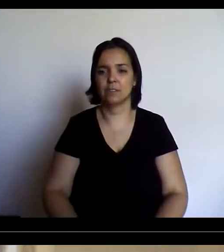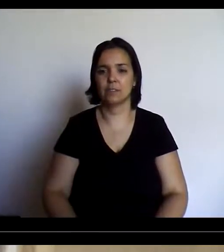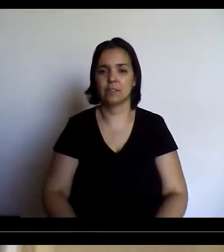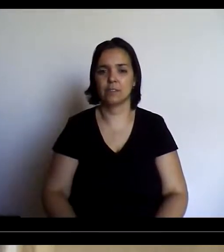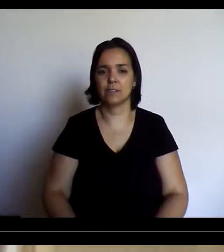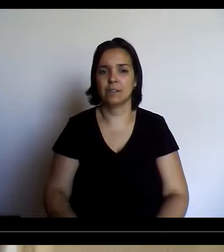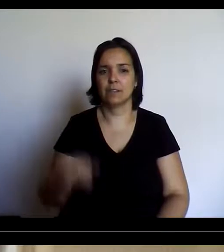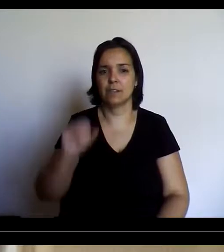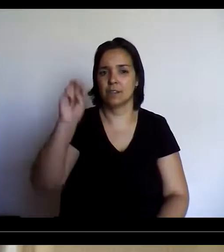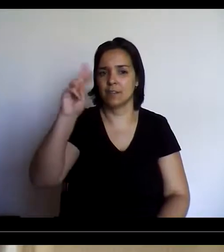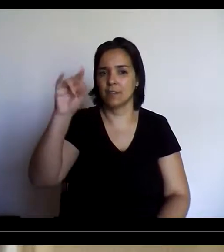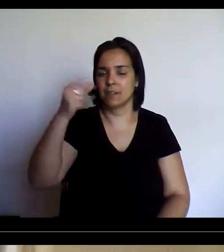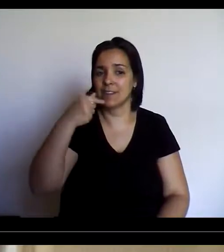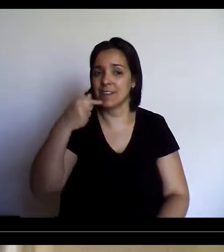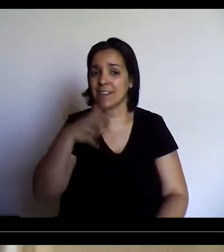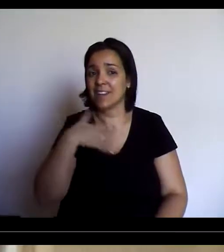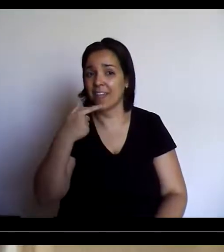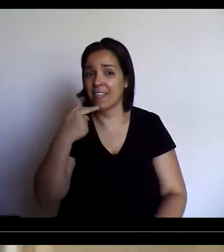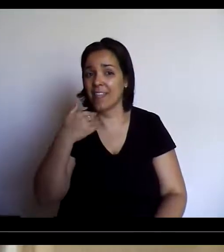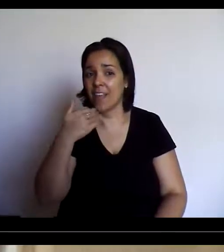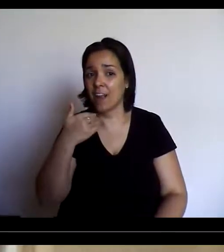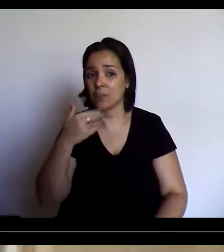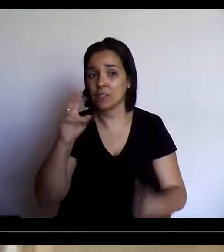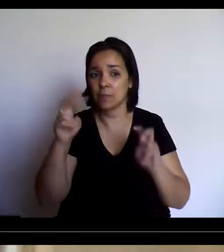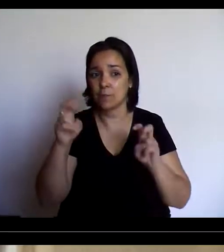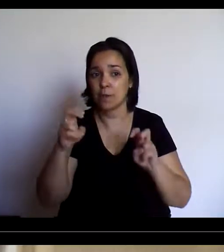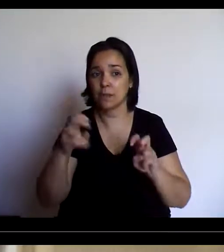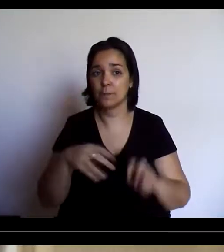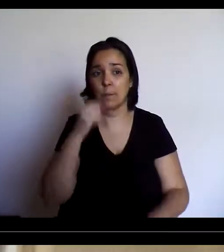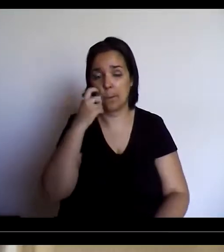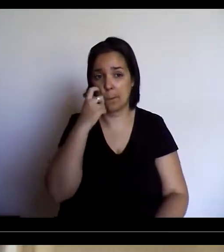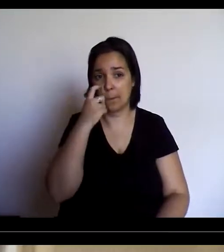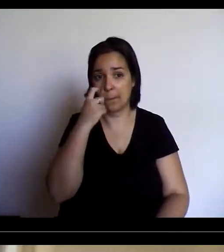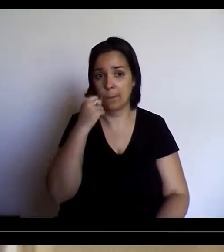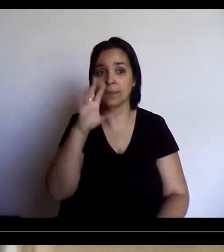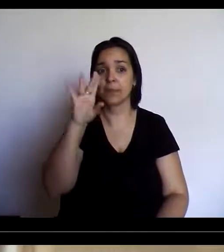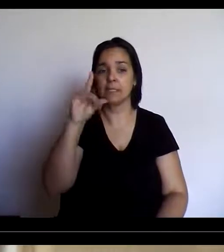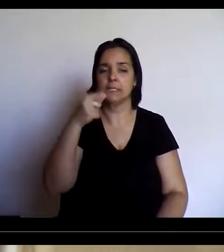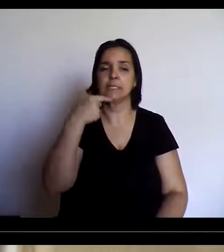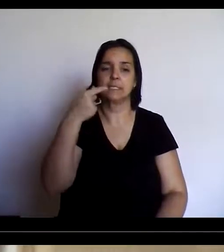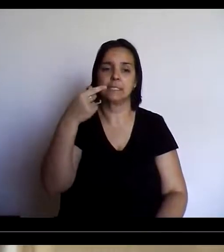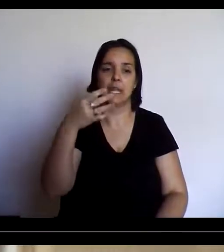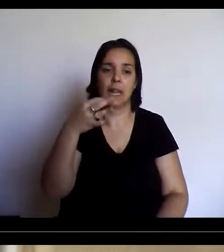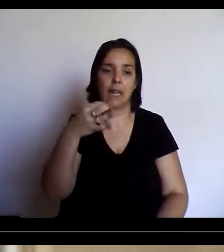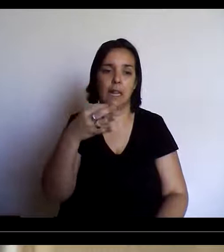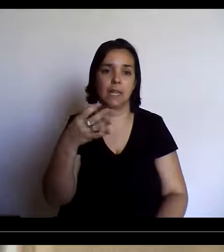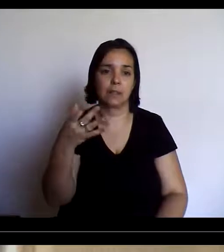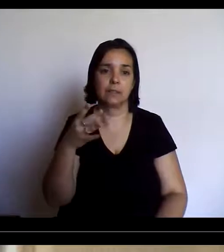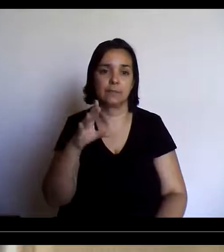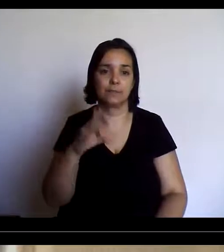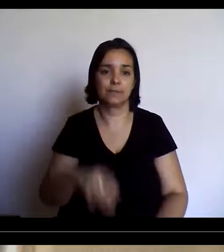Iván, si quieres decir algo al respecto. Sí, sí es cierto que